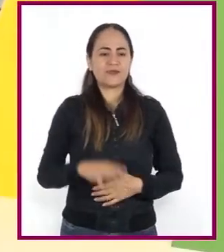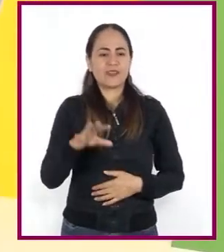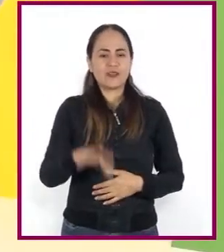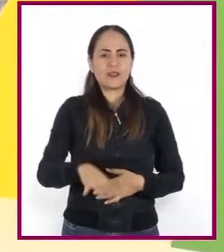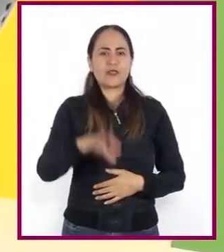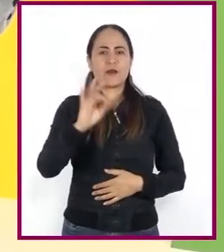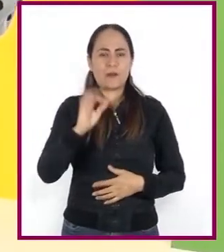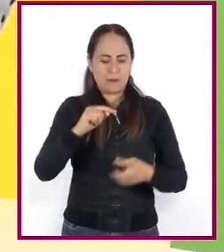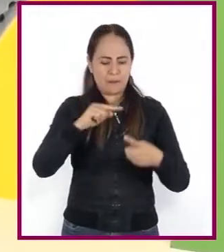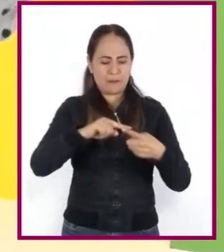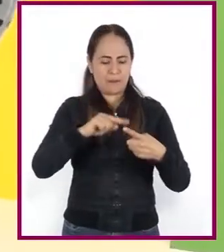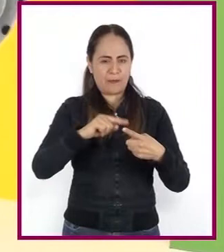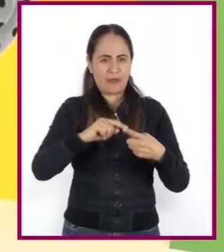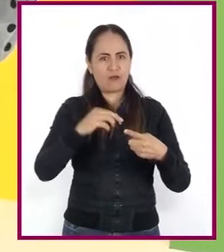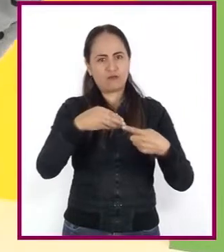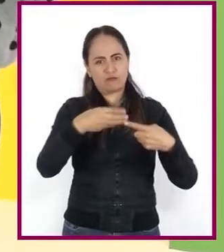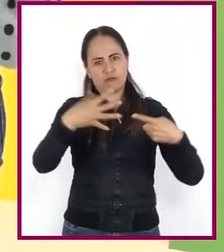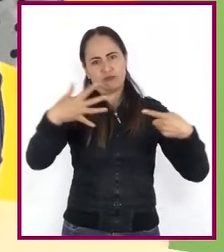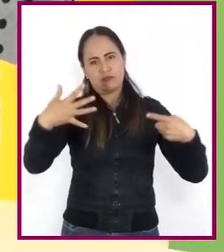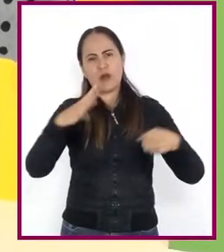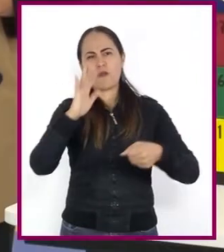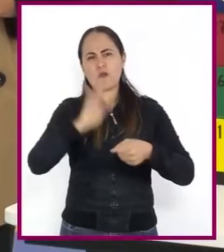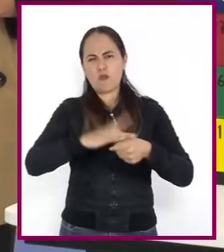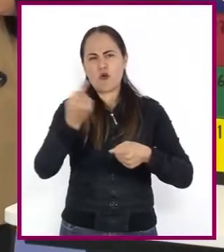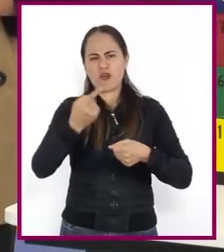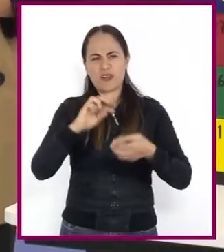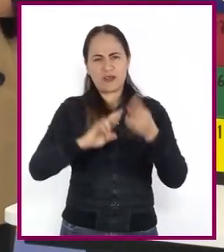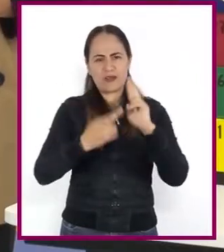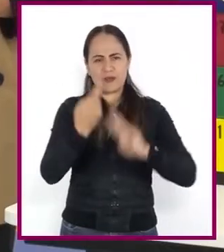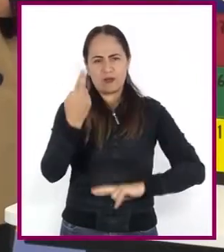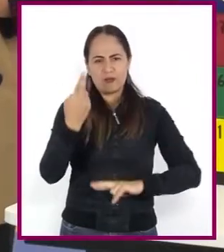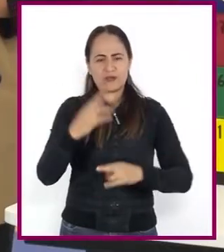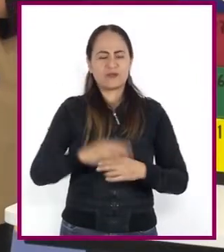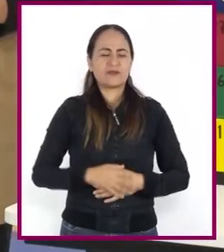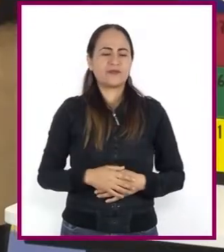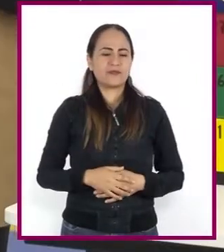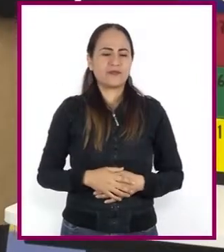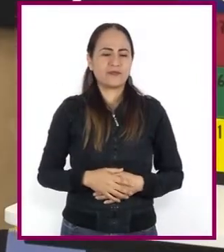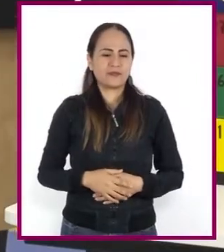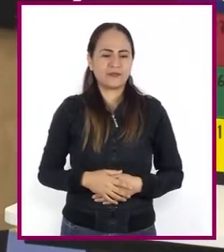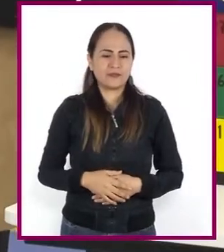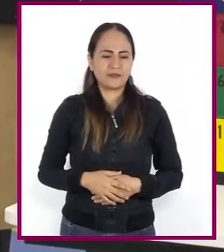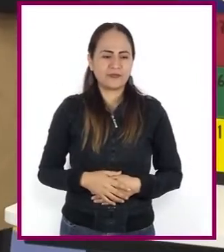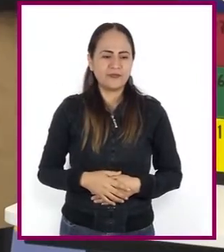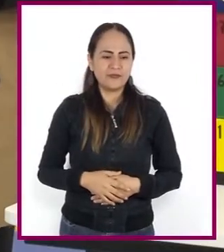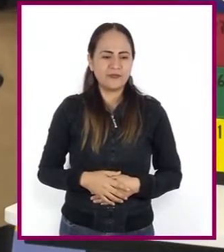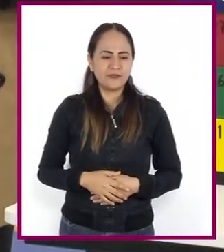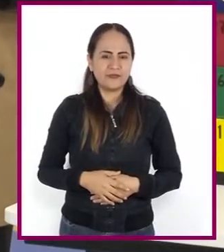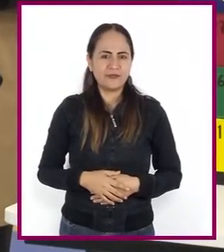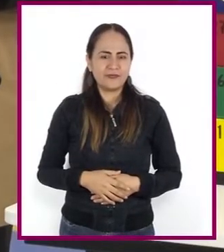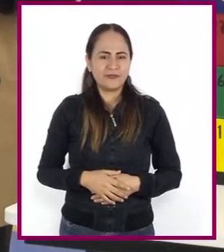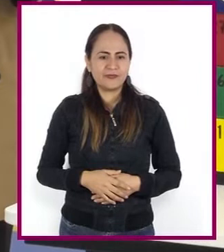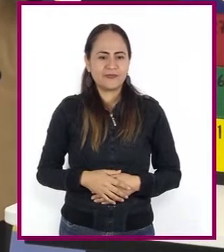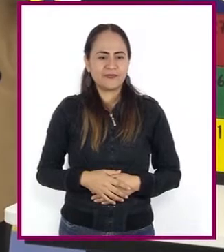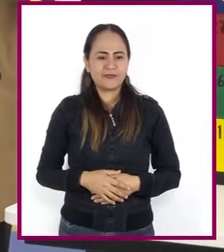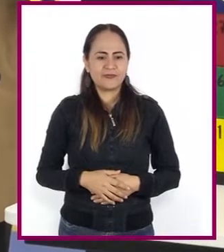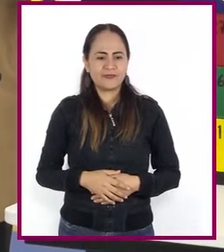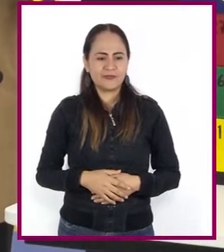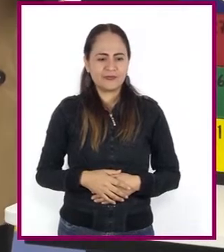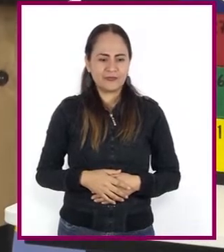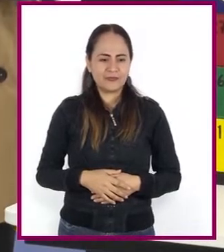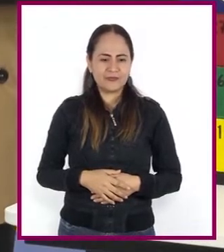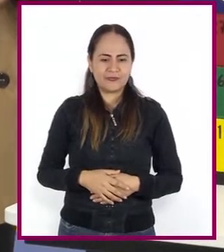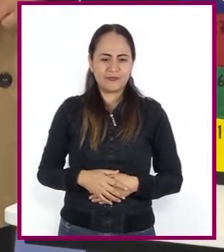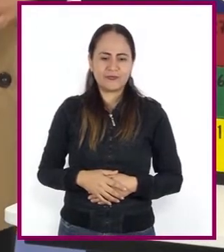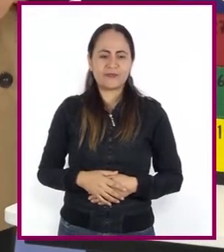una pregunta de multicausalidad, maestra. Muy bien. La pregunta es, ¿cómo se le